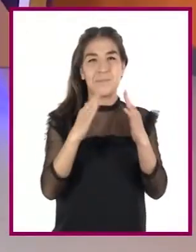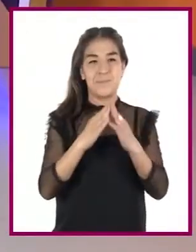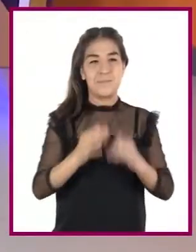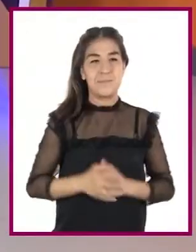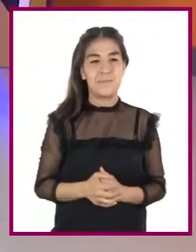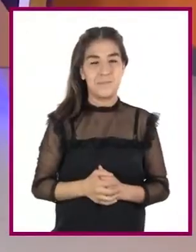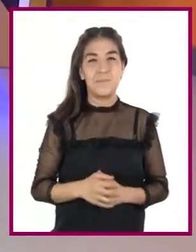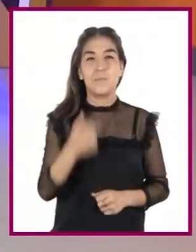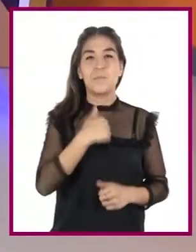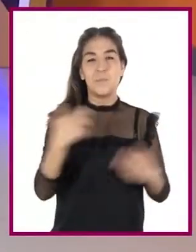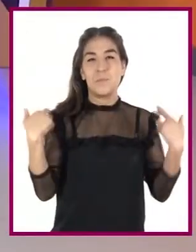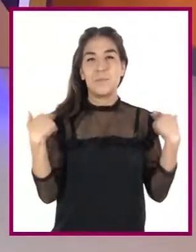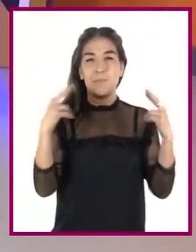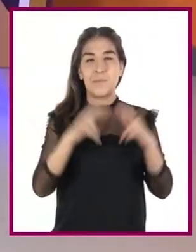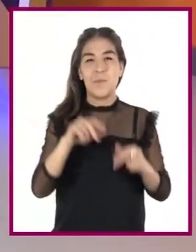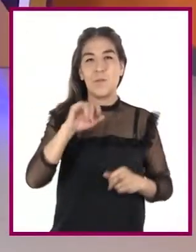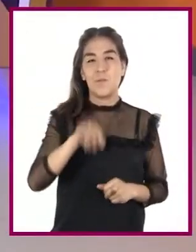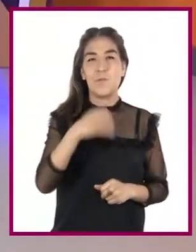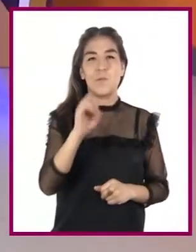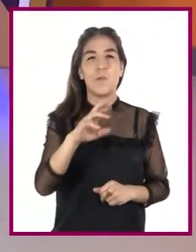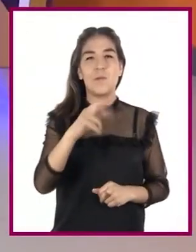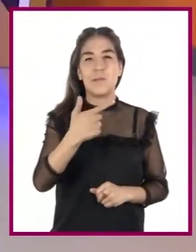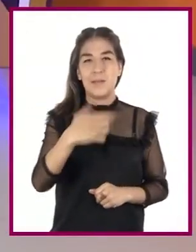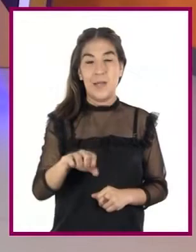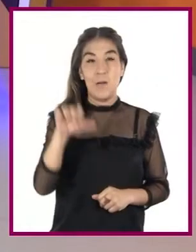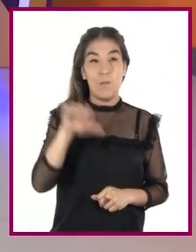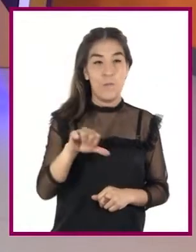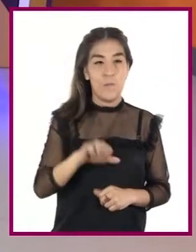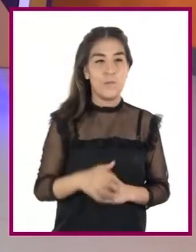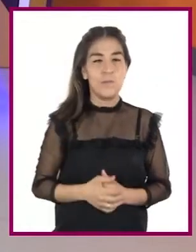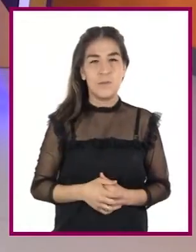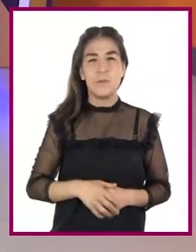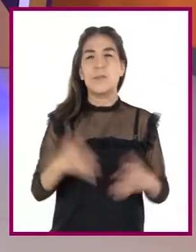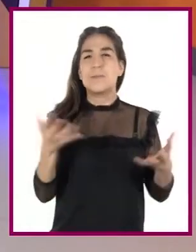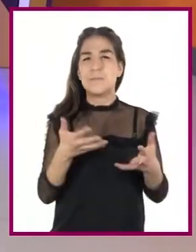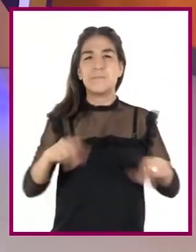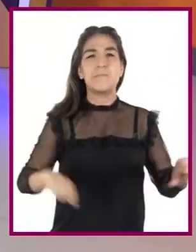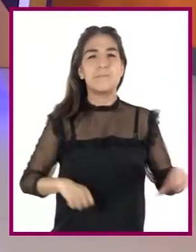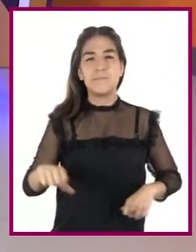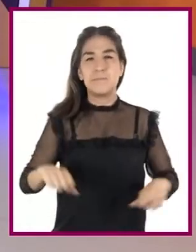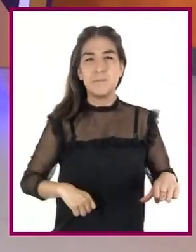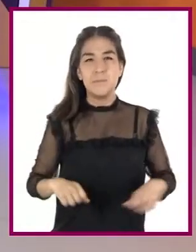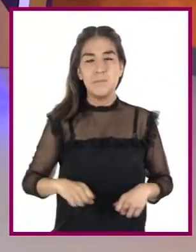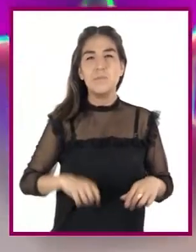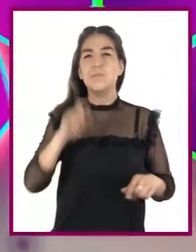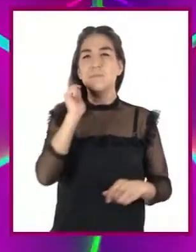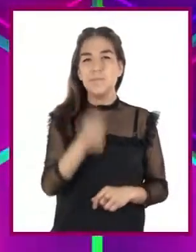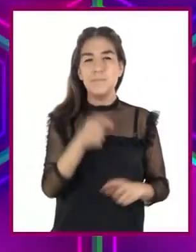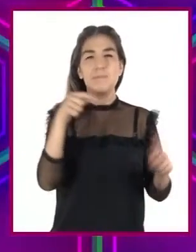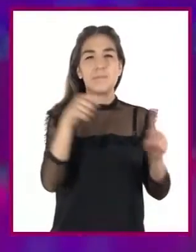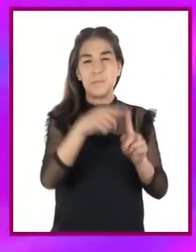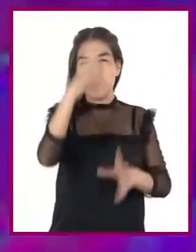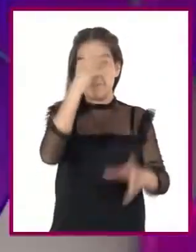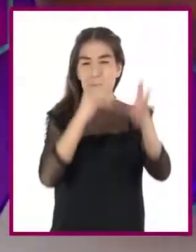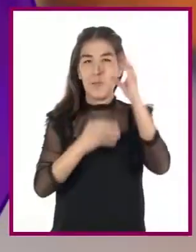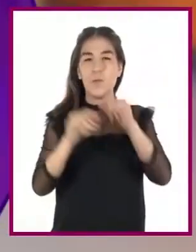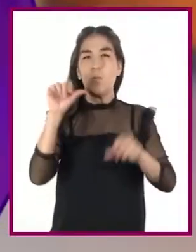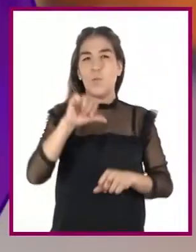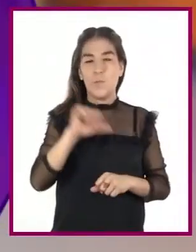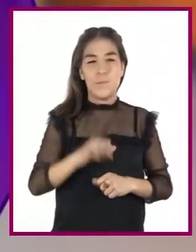soy el profesor Jorge Gómez Méndez y en esta ocasión vamos a realizar actividades que corresponden al aprendizaje